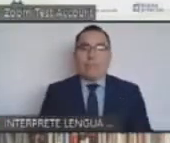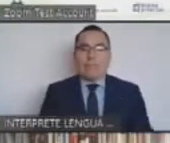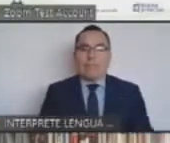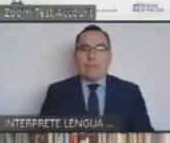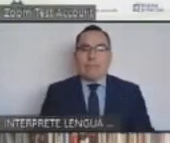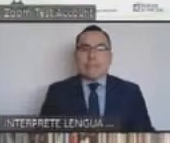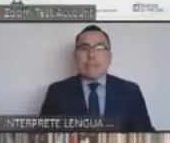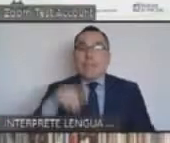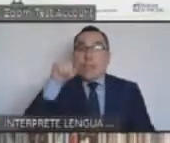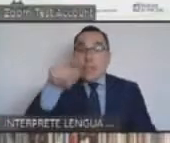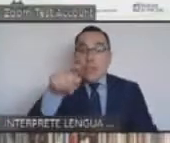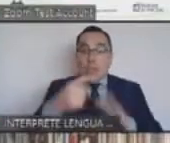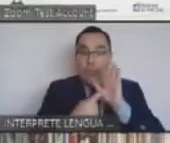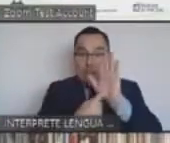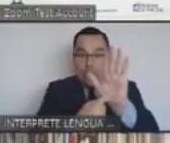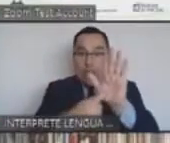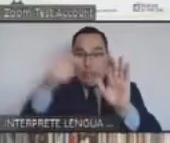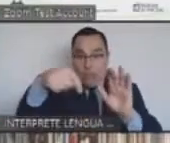Su presentación